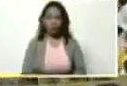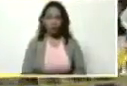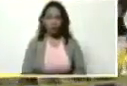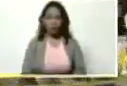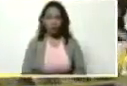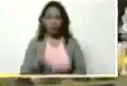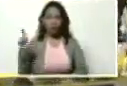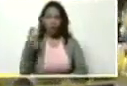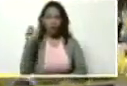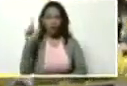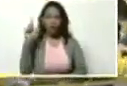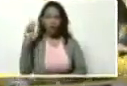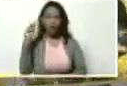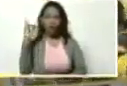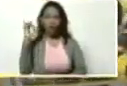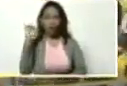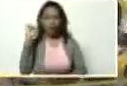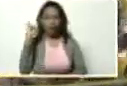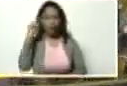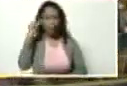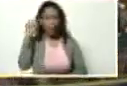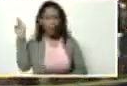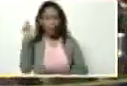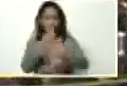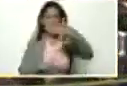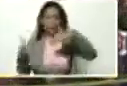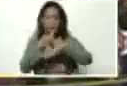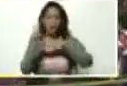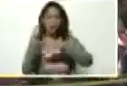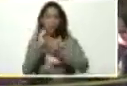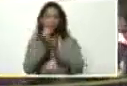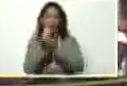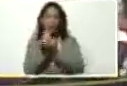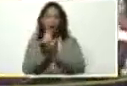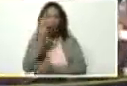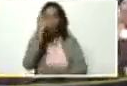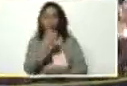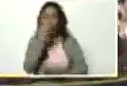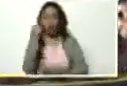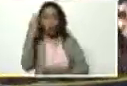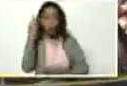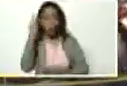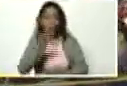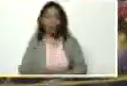Gladys Roxibel Medina Bastidas, licenciada en terapia ocupacional.